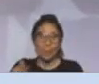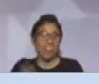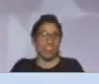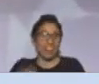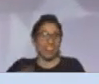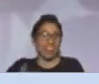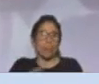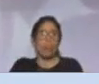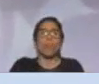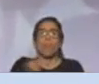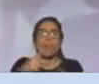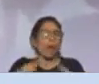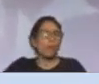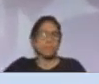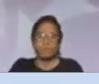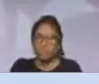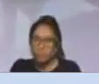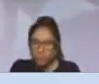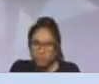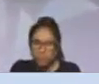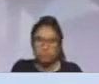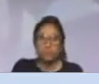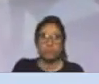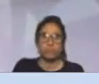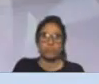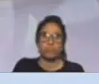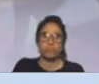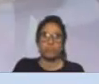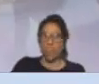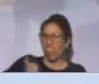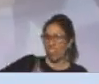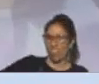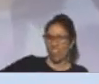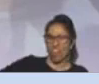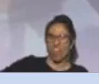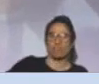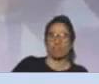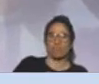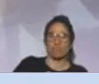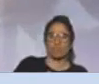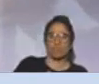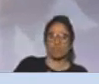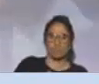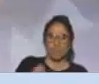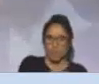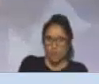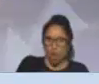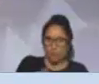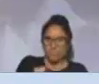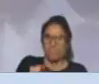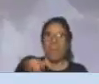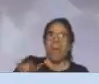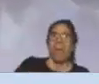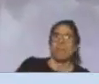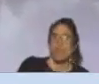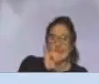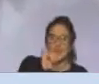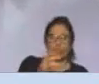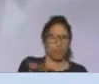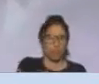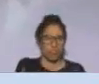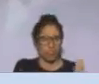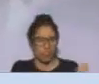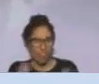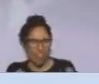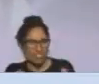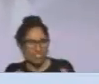temas generales, ahí está. Diarrea explosiva, avión. ¿Por qué? Estos son porque hubo un avión, tuvo que